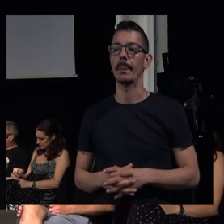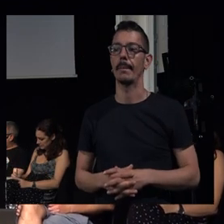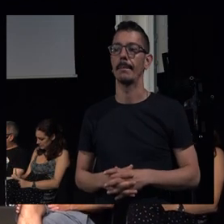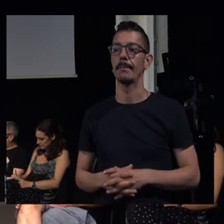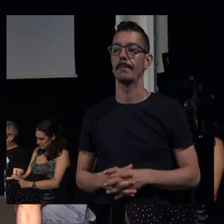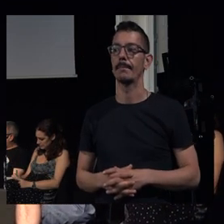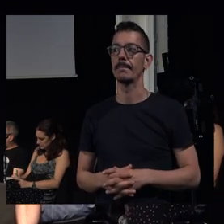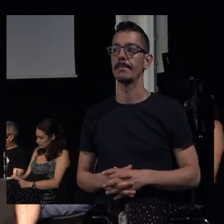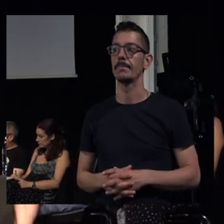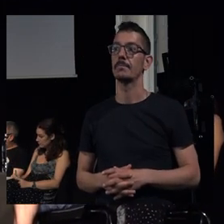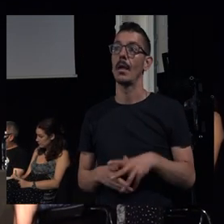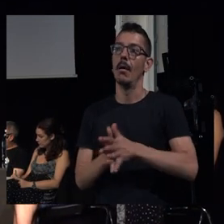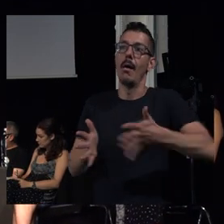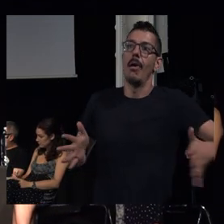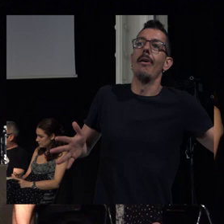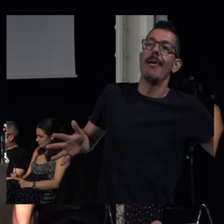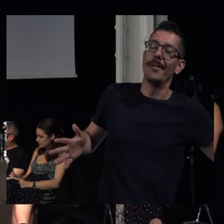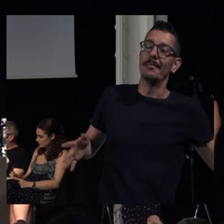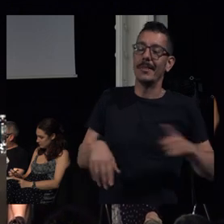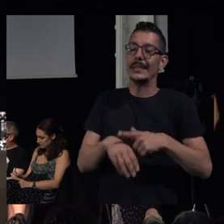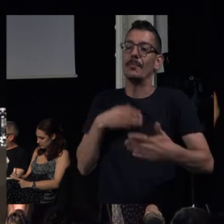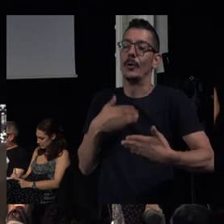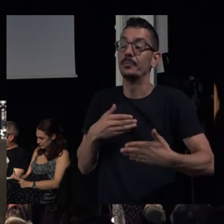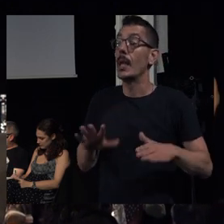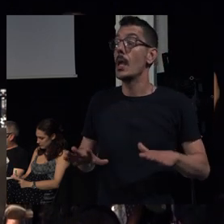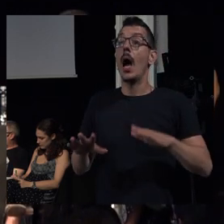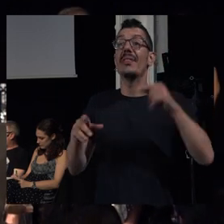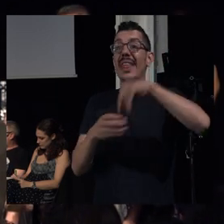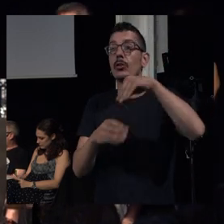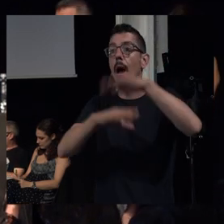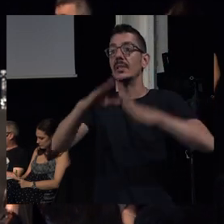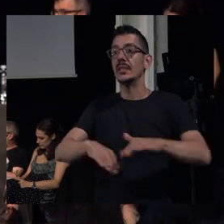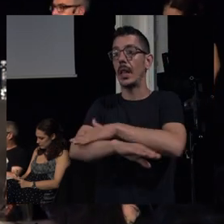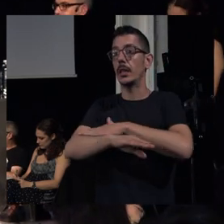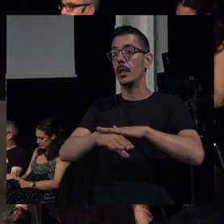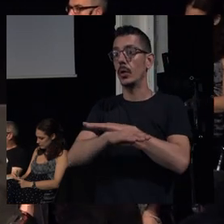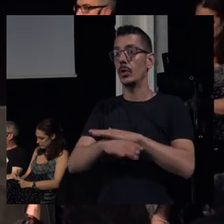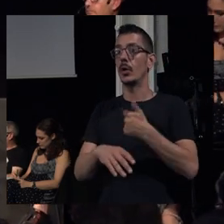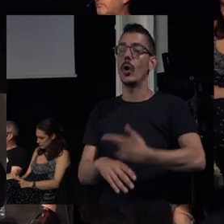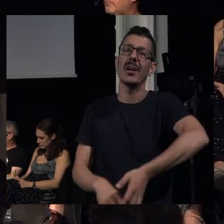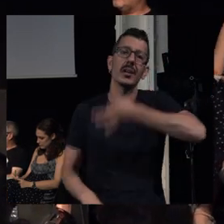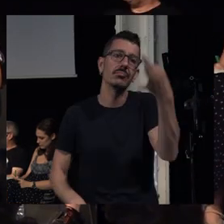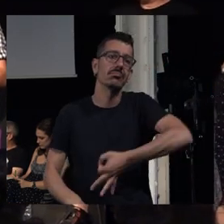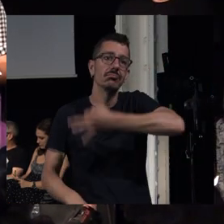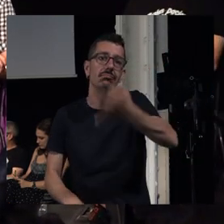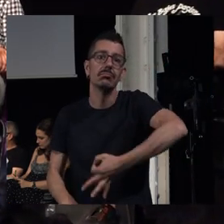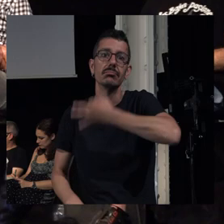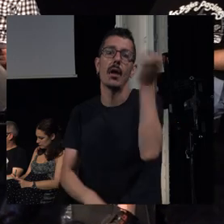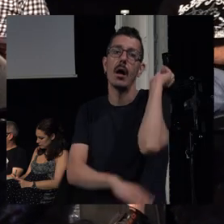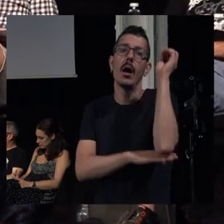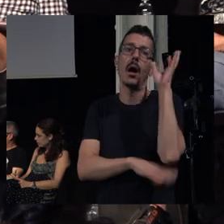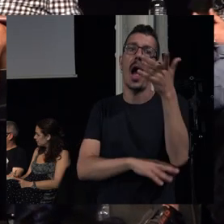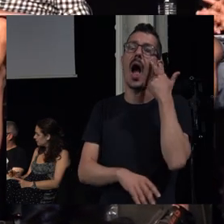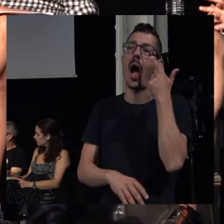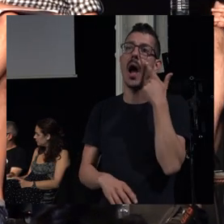A ver si no me alargo mucho, me queda ya poco. A ver, dentro de las administraciones, o sea, no os puedo dar una charla de cuáles